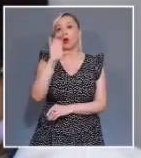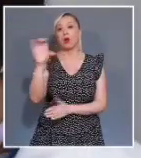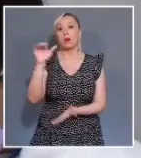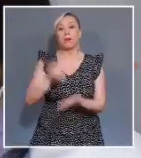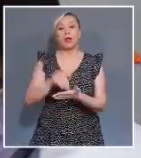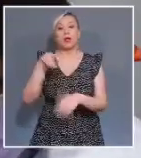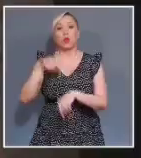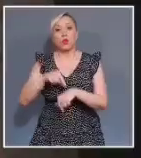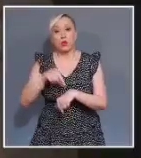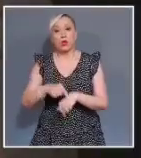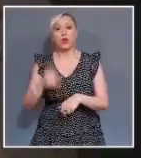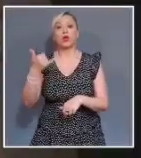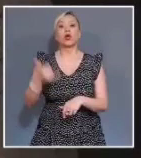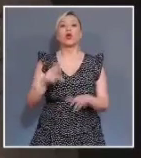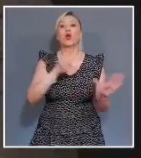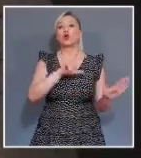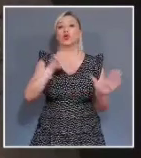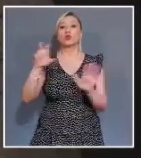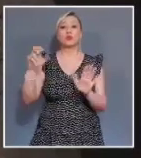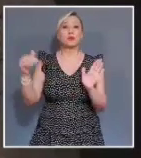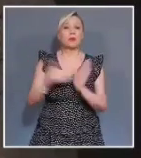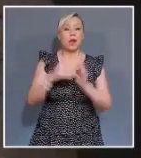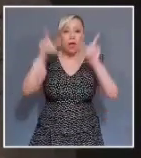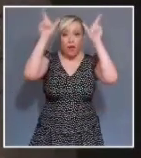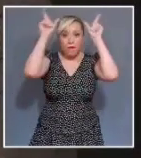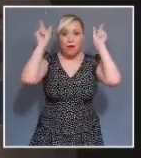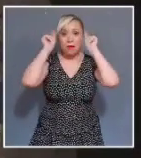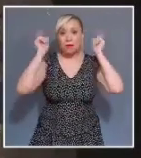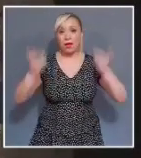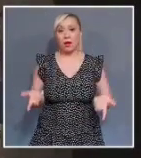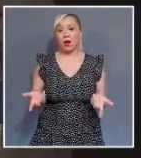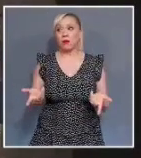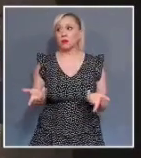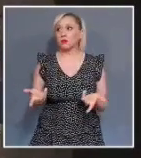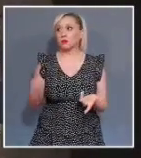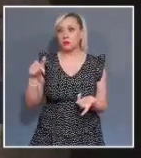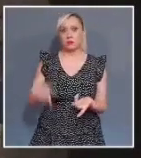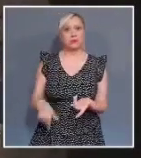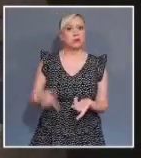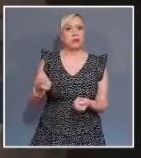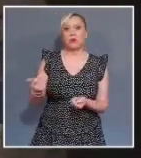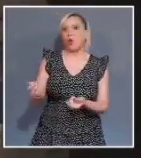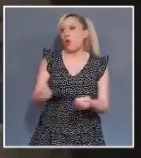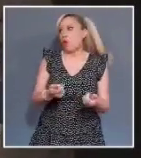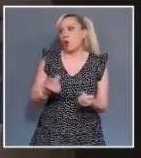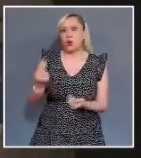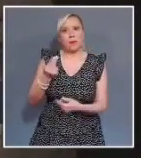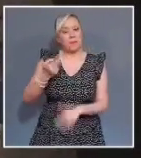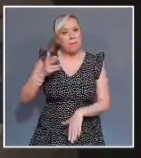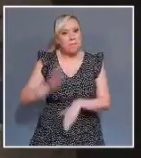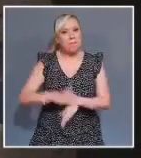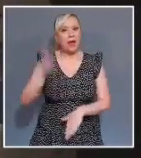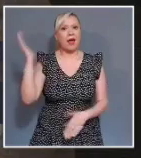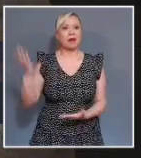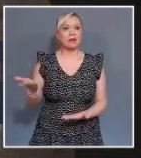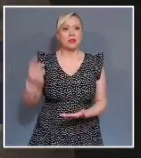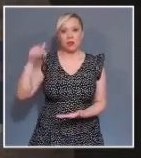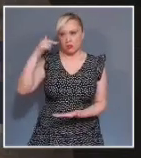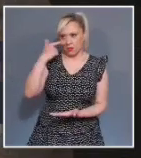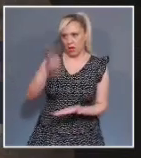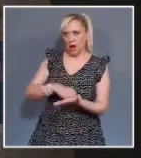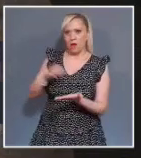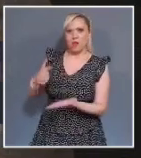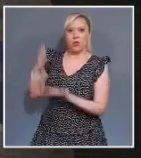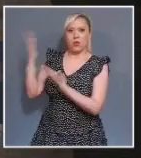hospitales públicos. Tenemos pocos médicos, deberíamos de tener más. Si seguimos haciendo salud como hacemos hoy, para el año